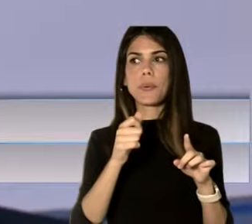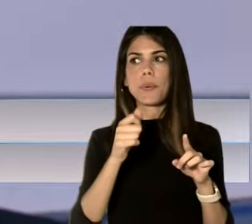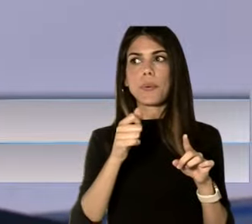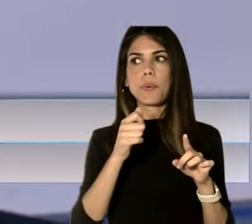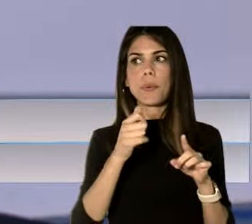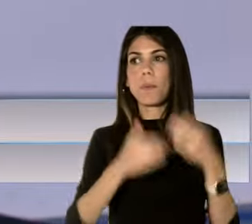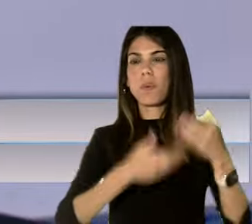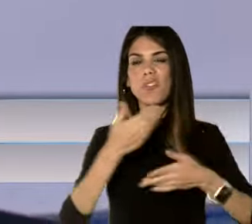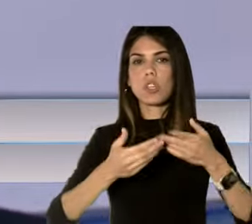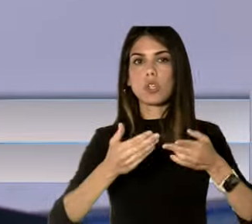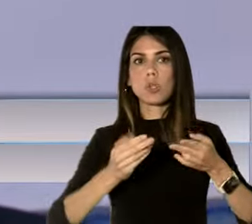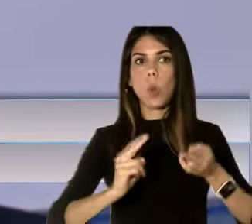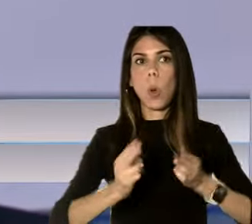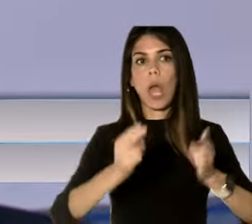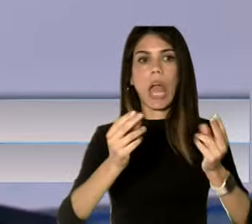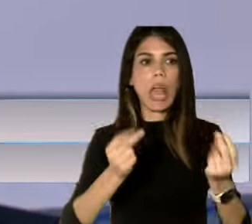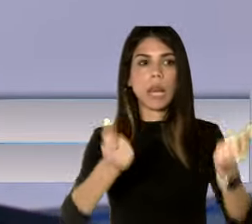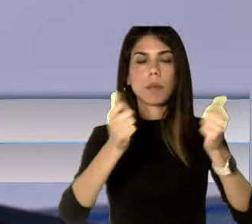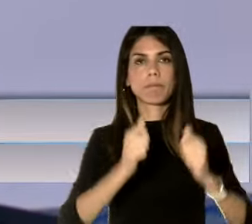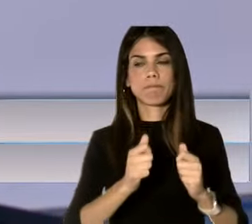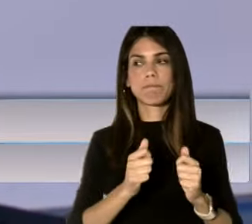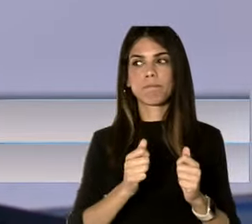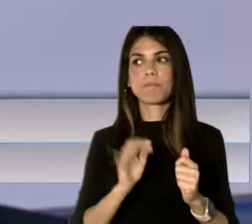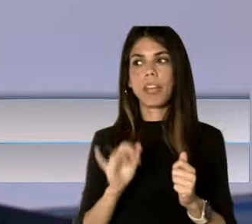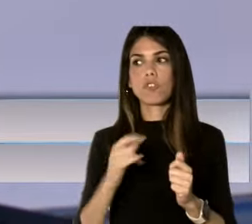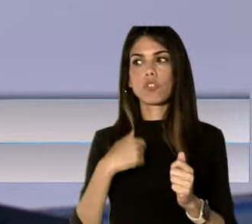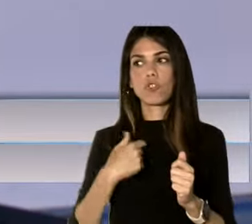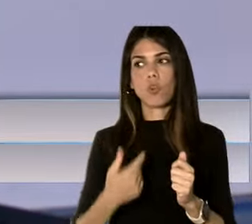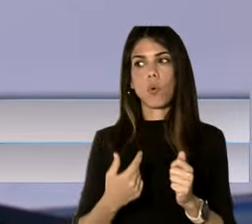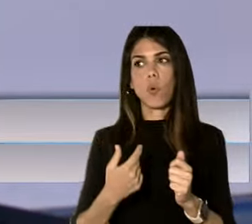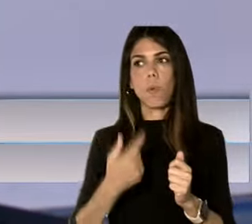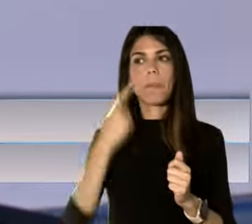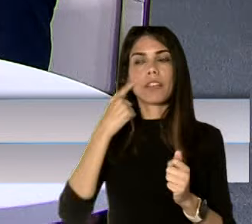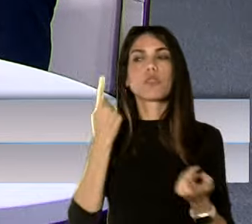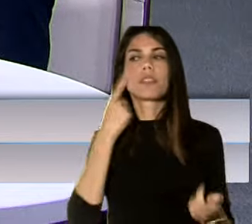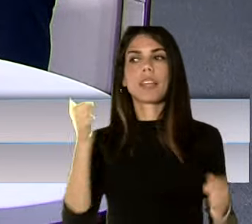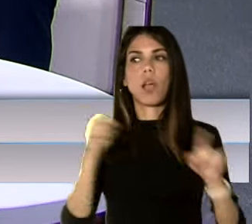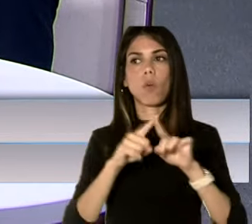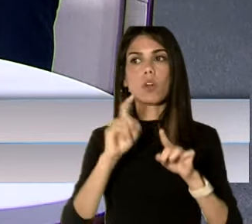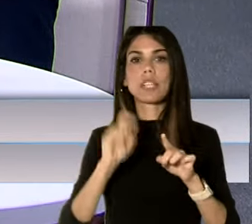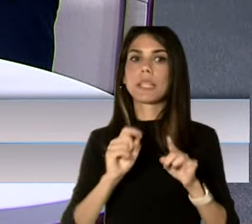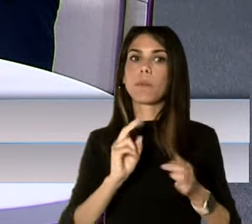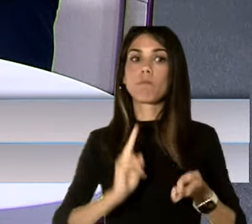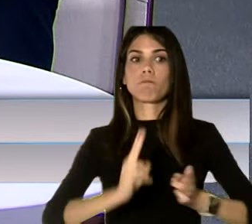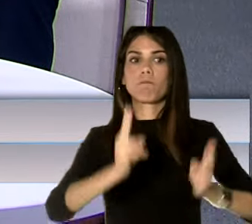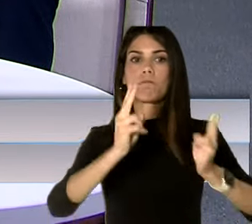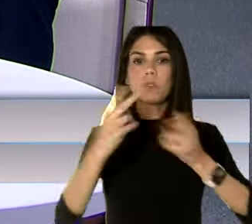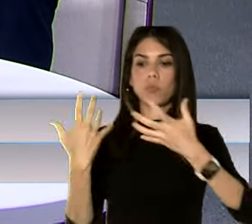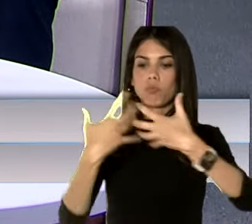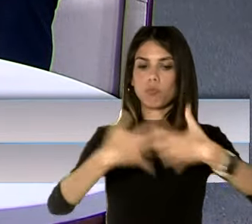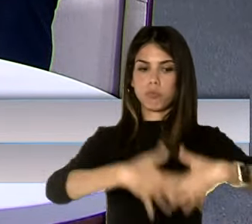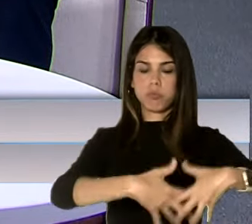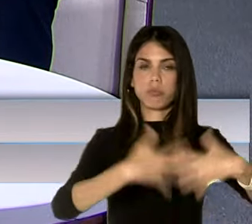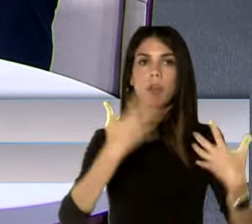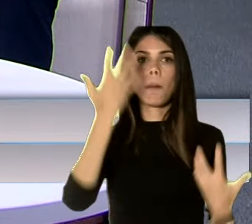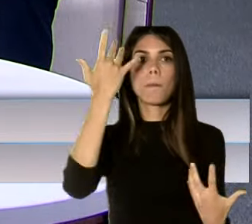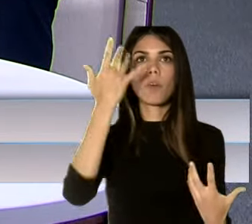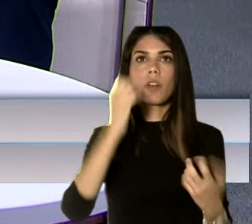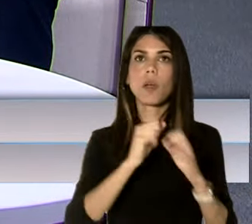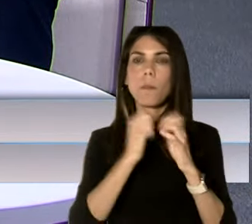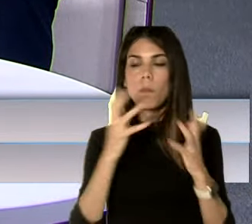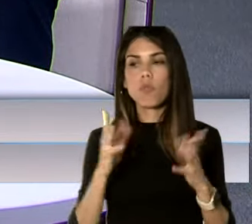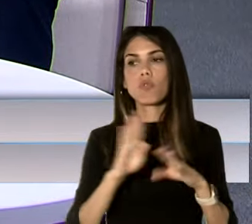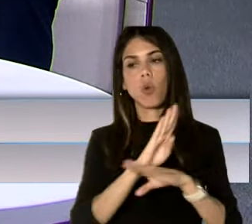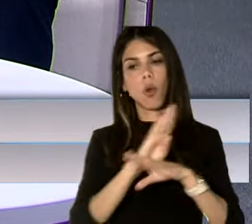proceso y ahí pues eh yo estoy un poquito de acuerdo hay que agilizar el proceso porque somos muchos de los